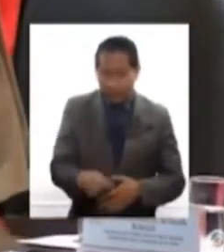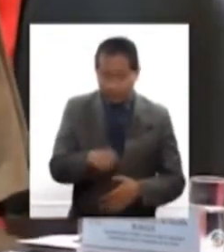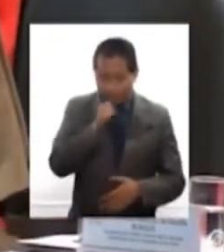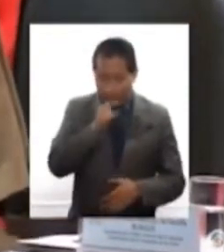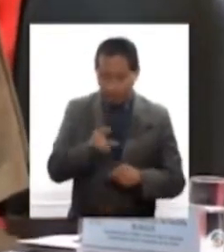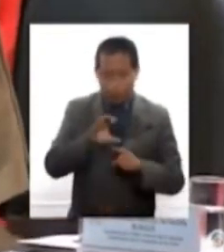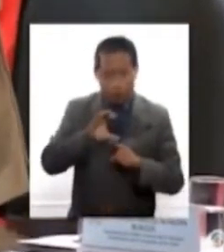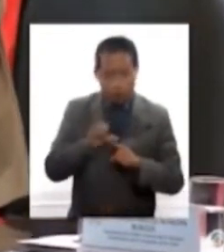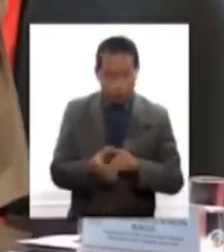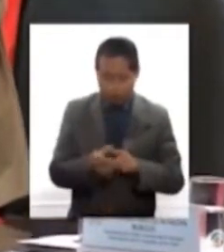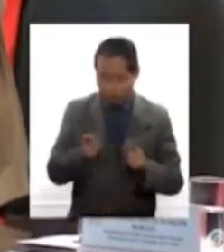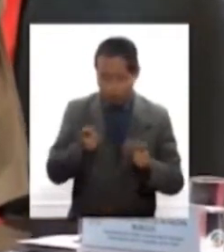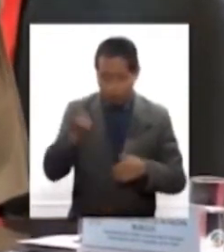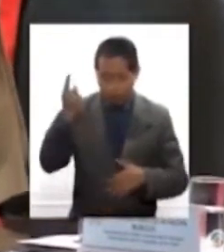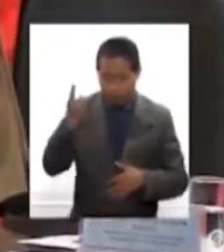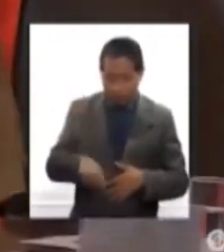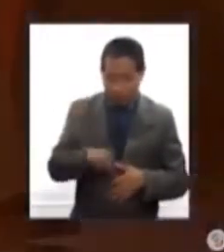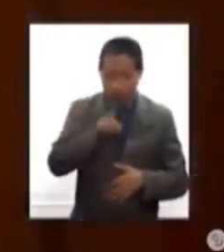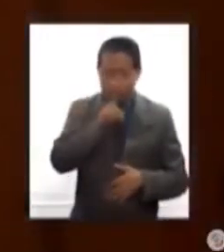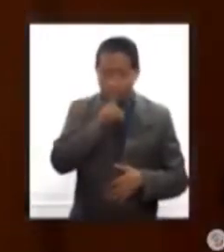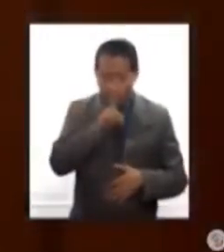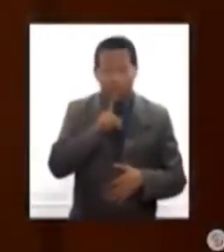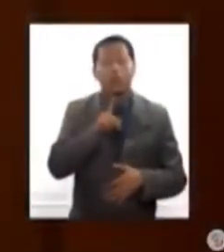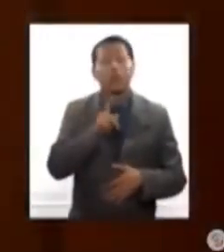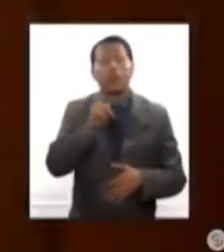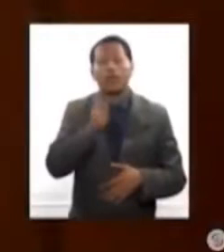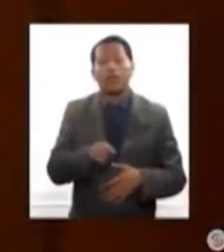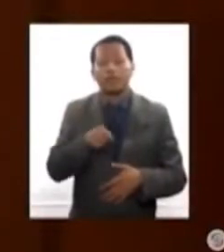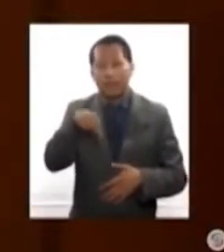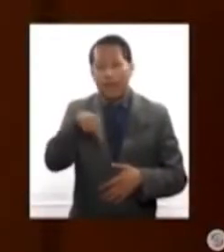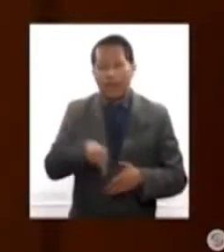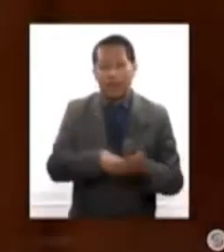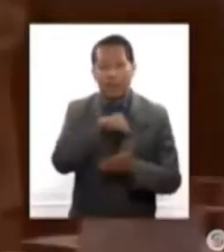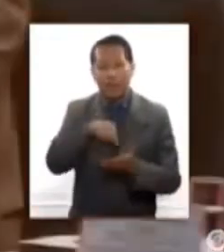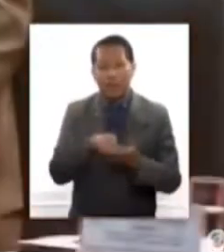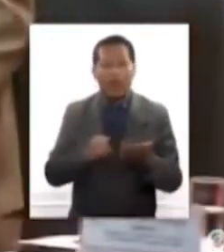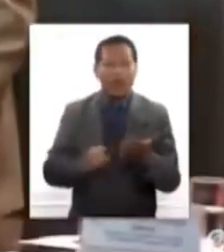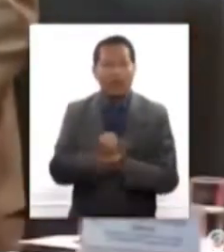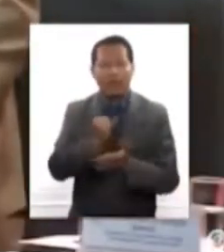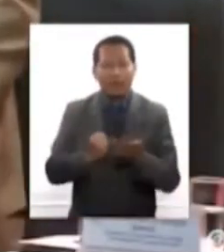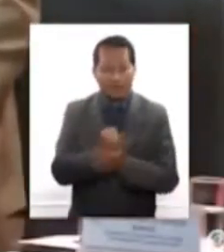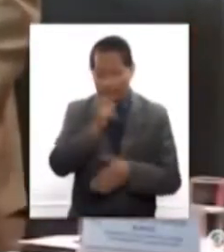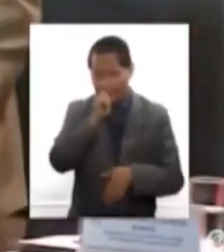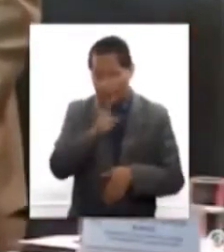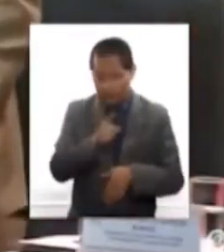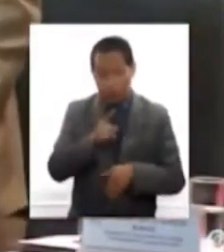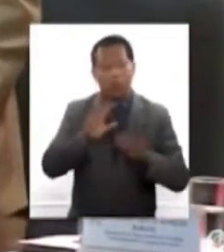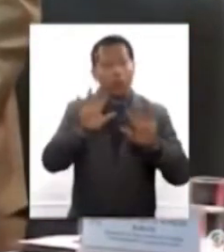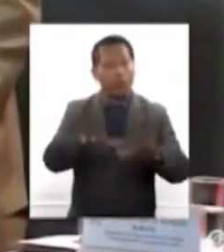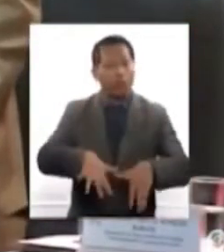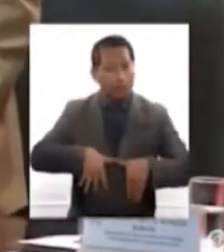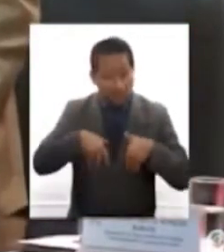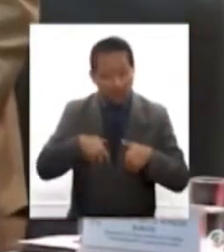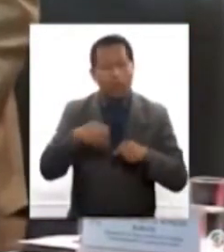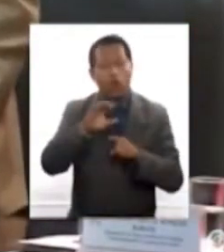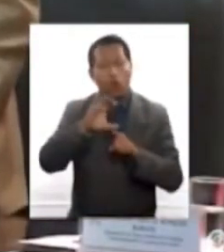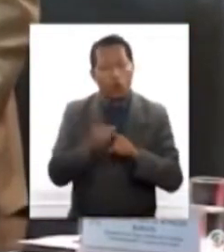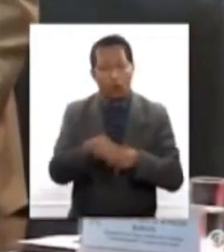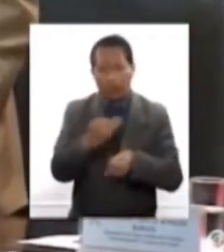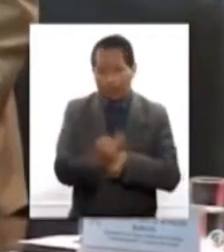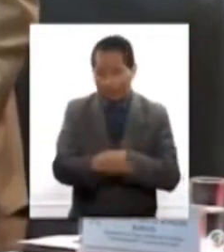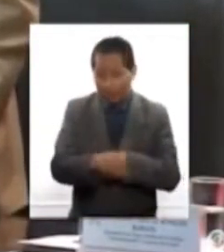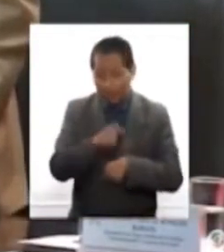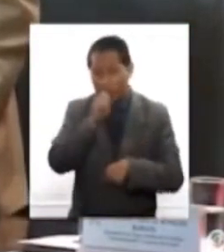de la decisión del pleno mismo. Entonces, se sometió a consideración. No se aceptó la propuesta de que